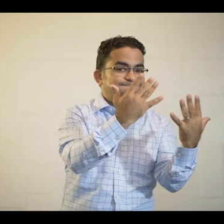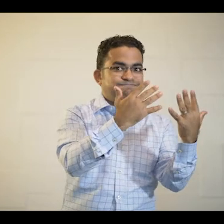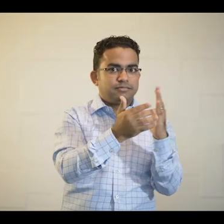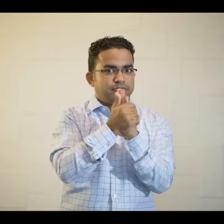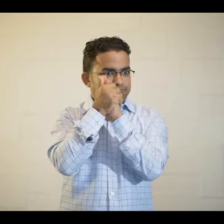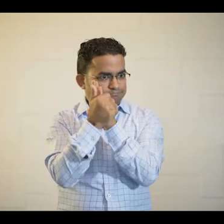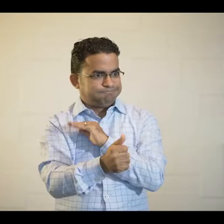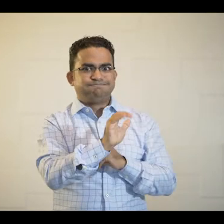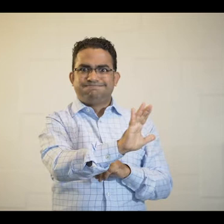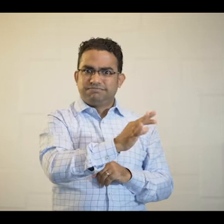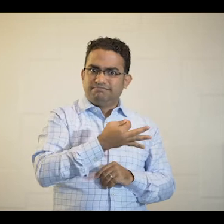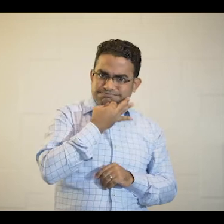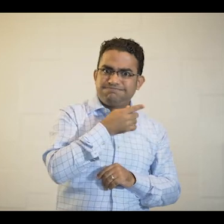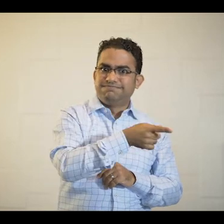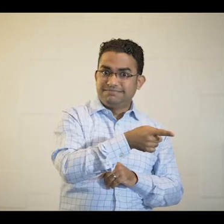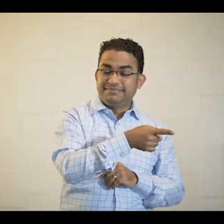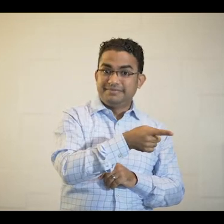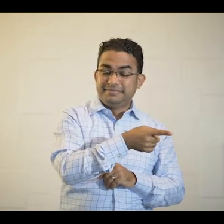genuina capacidad de asombro.